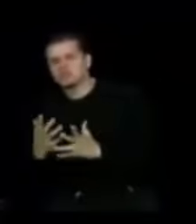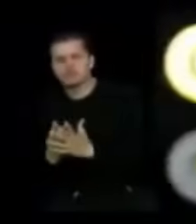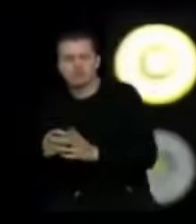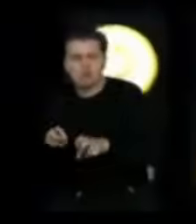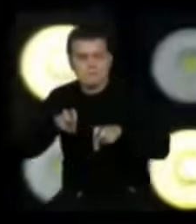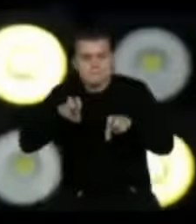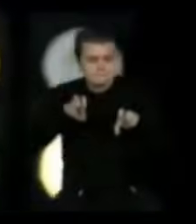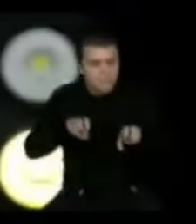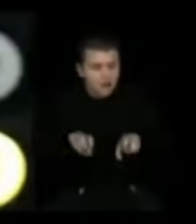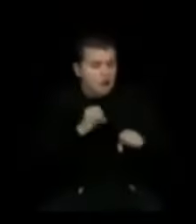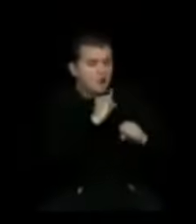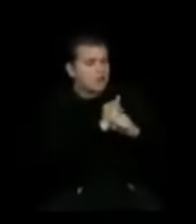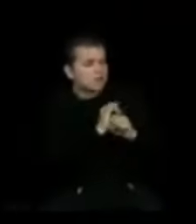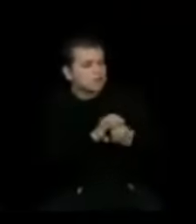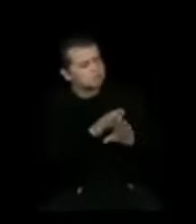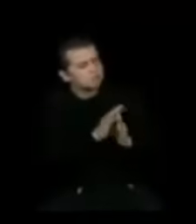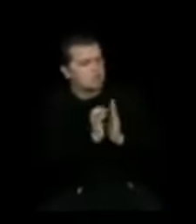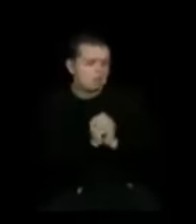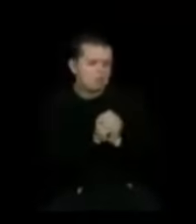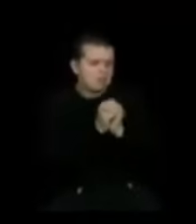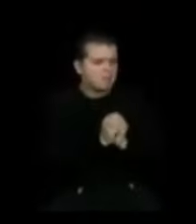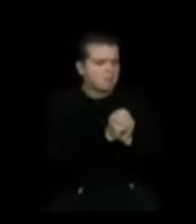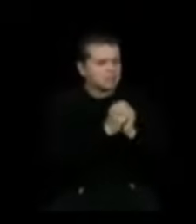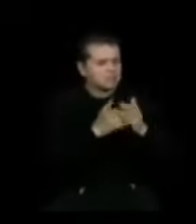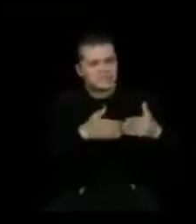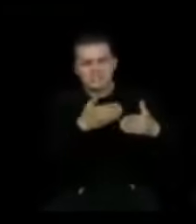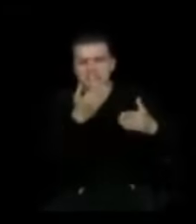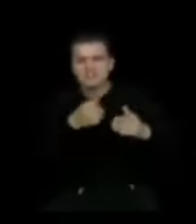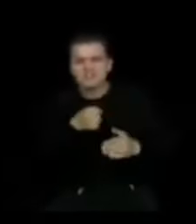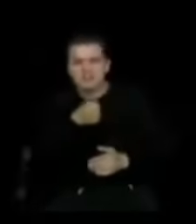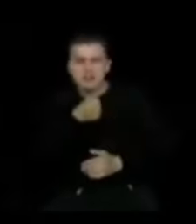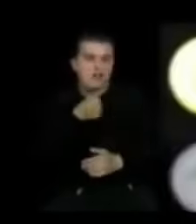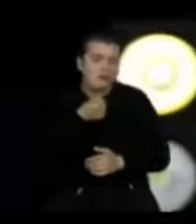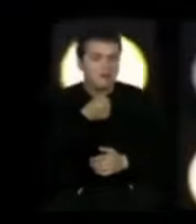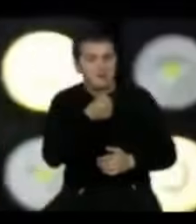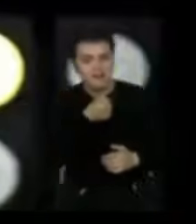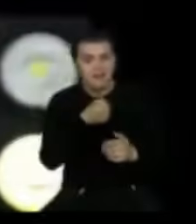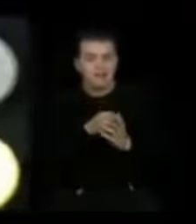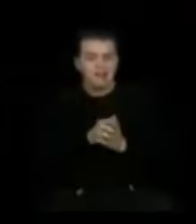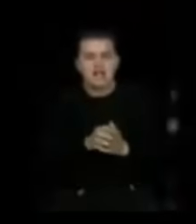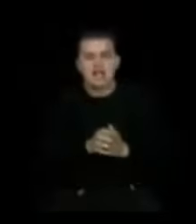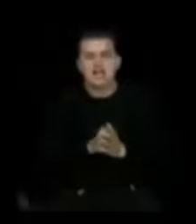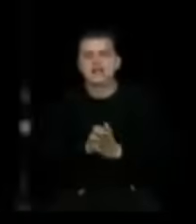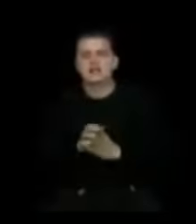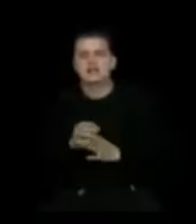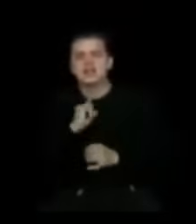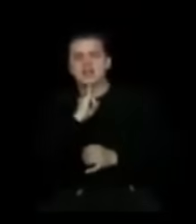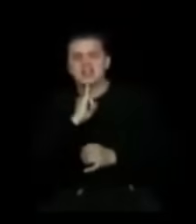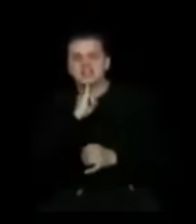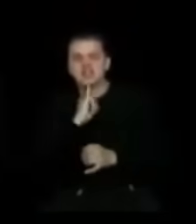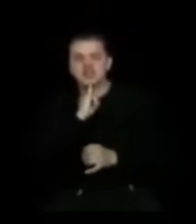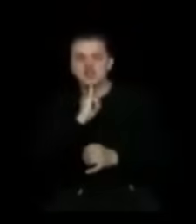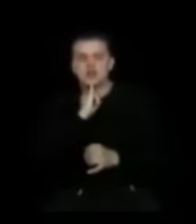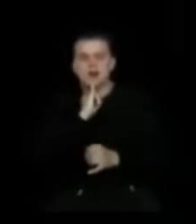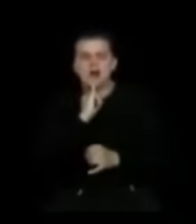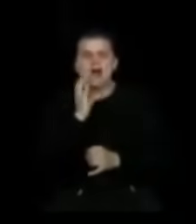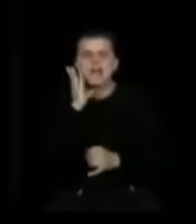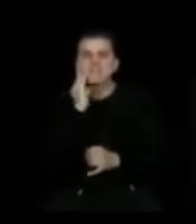en la iglesia y estábamos adorando al Señor. Y justo comenzaron a cantar una canción en hebreo que dice